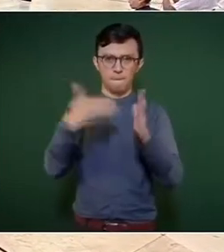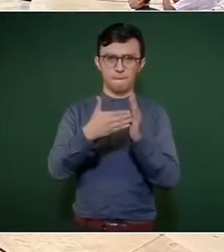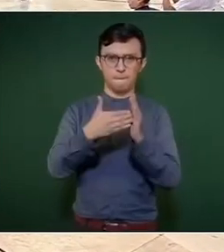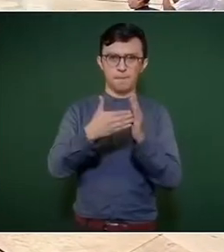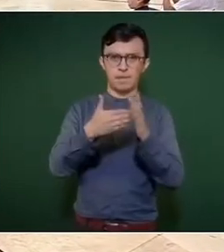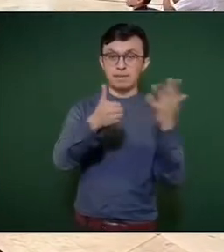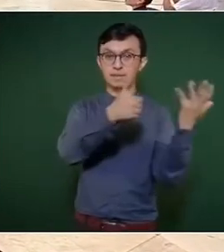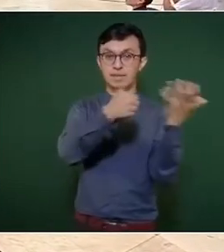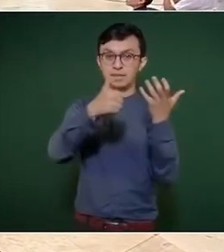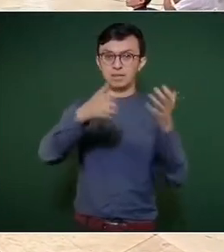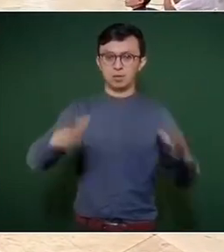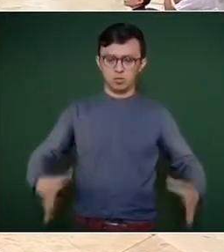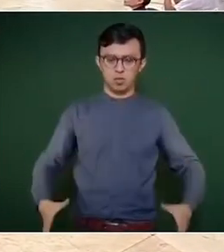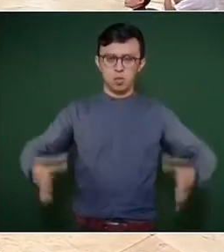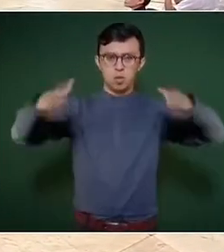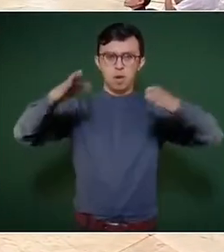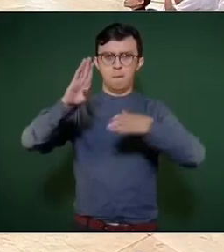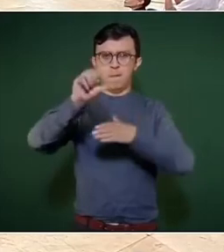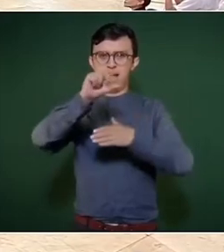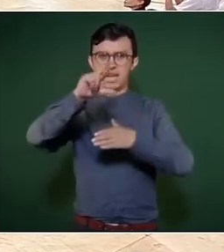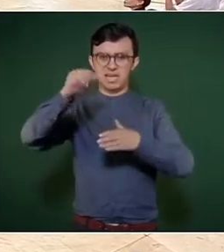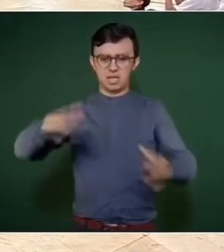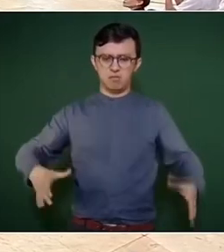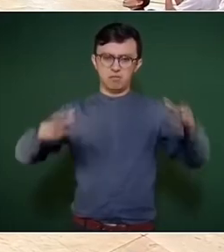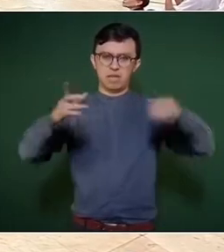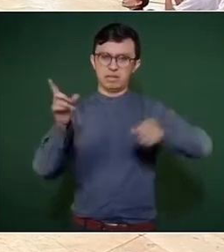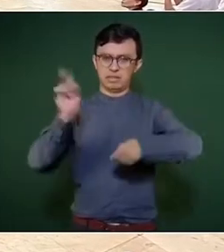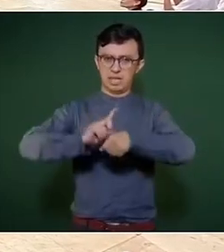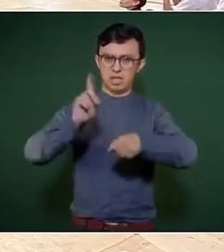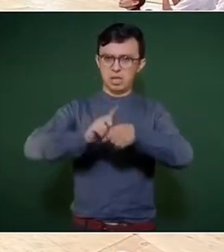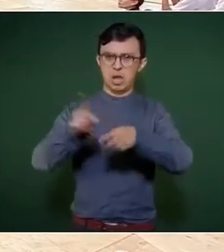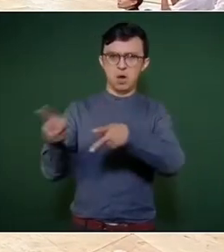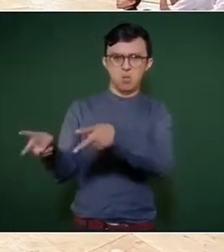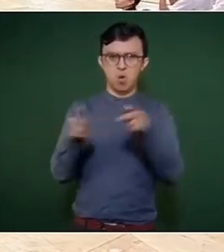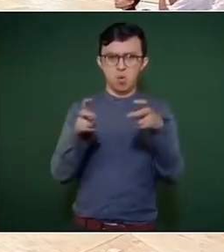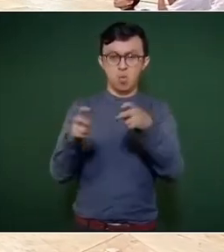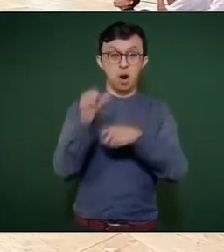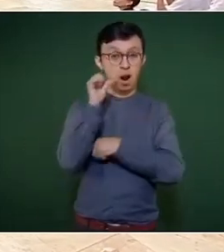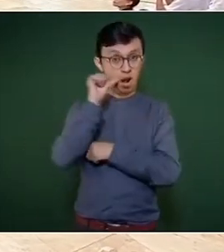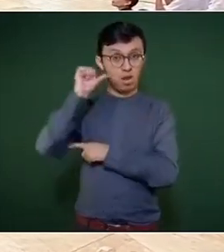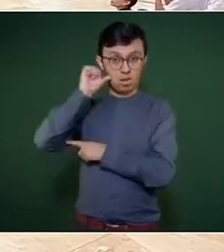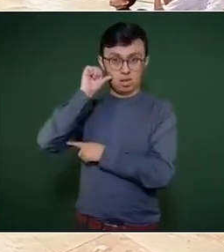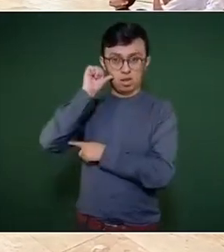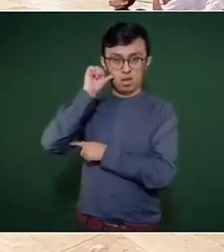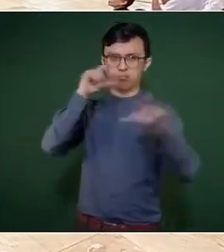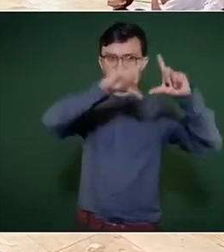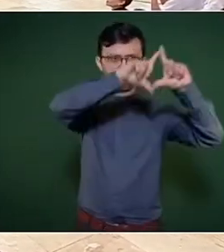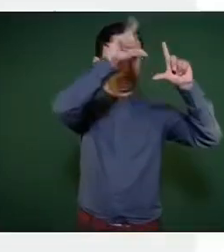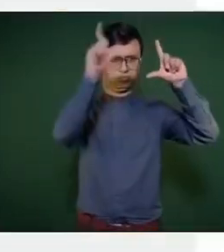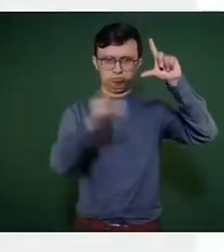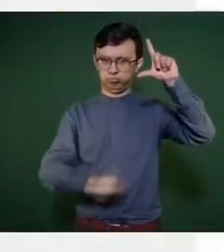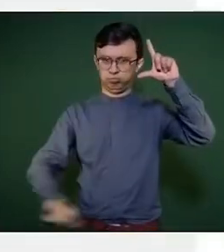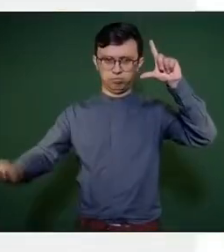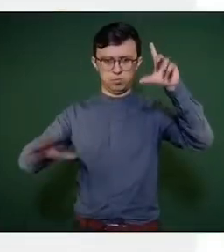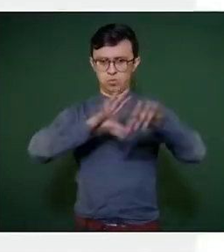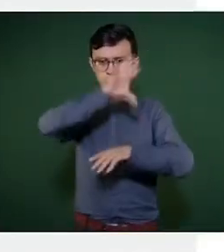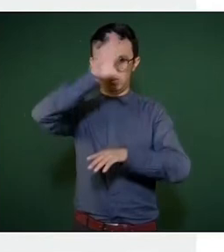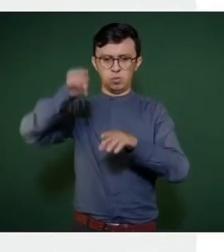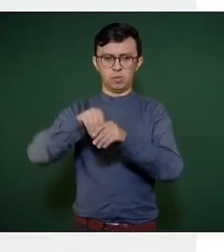5.600 barriles diarios lo que se robaron ayer en todo el país.